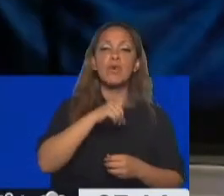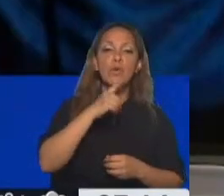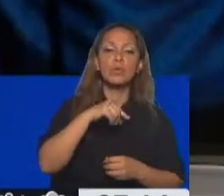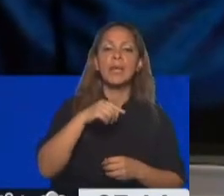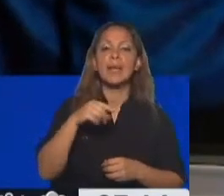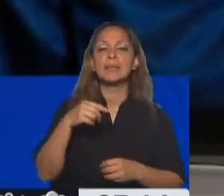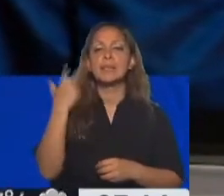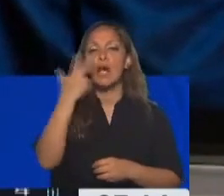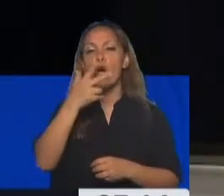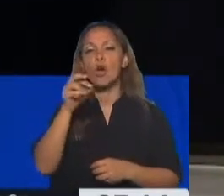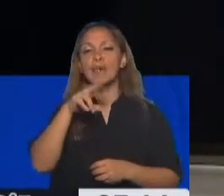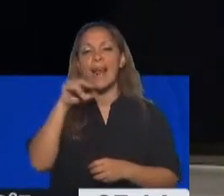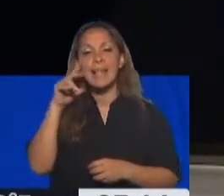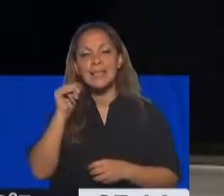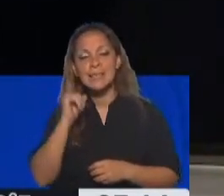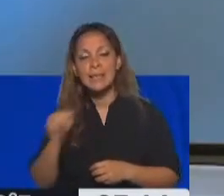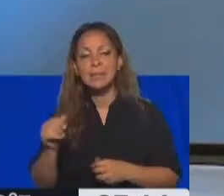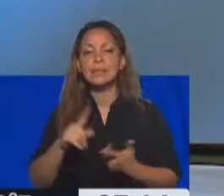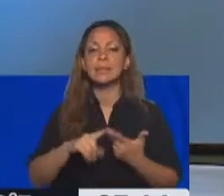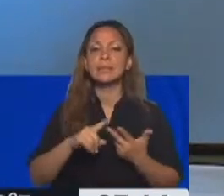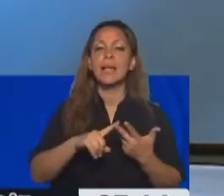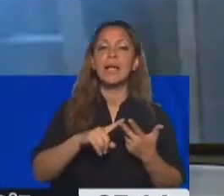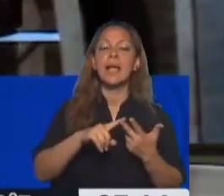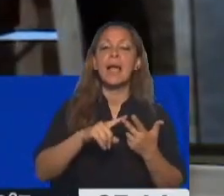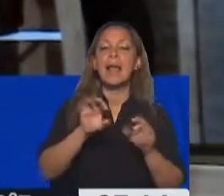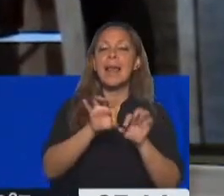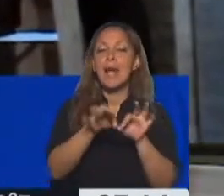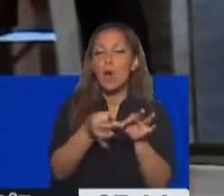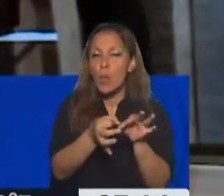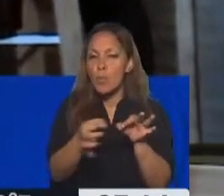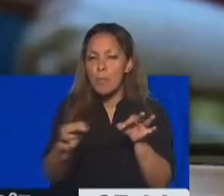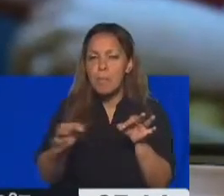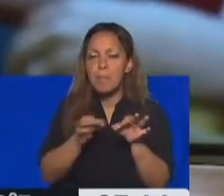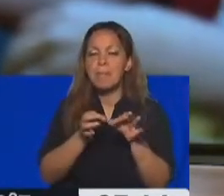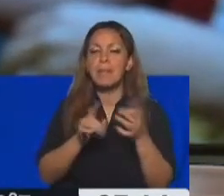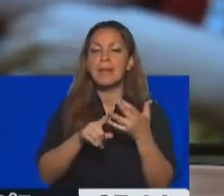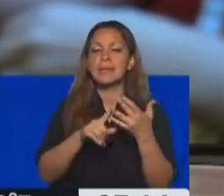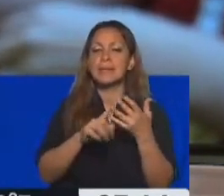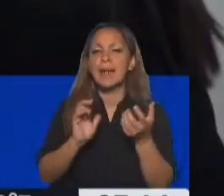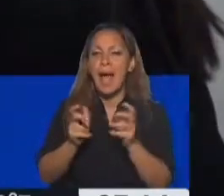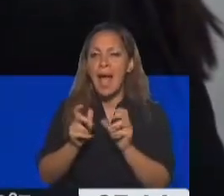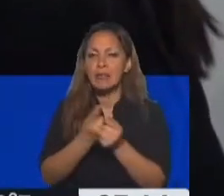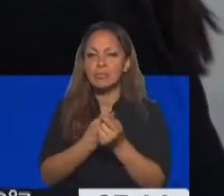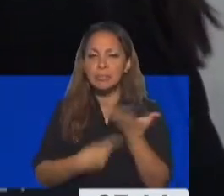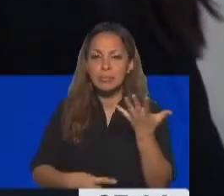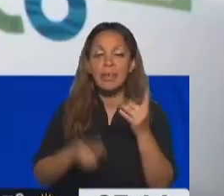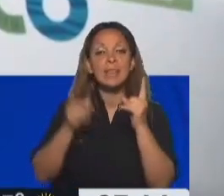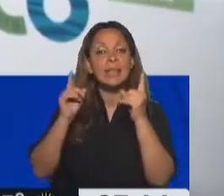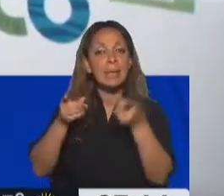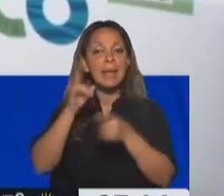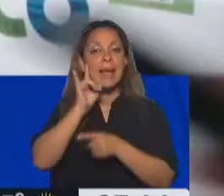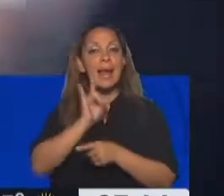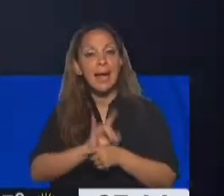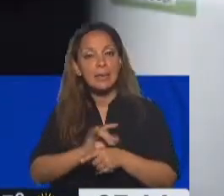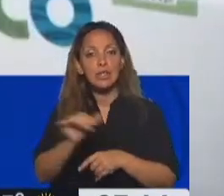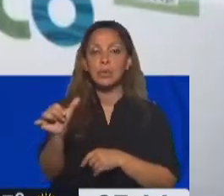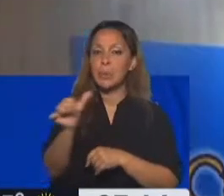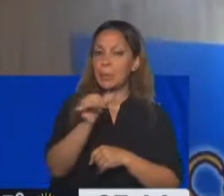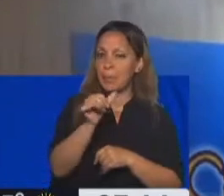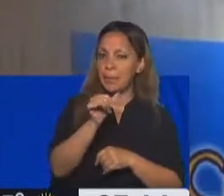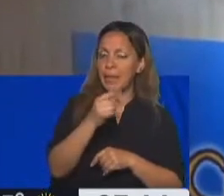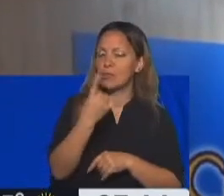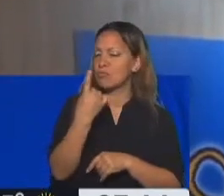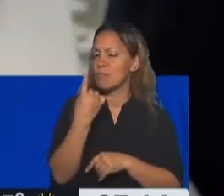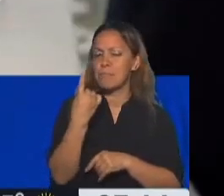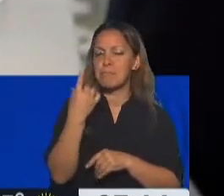hortalizas legumbres granos todos productos comestibles y también lácteos y bebidas pero sobre todo y muy